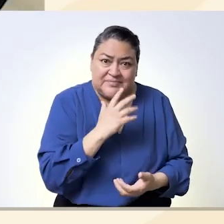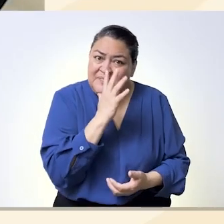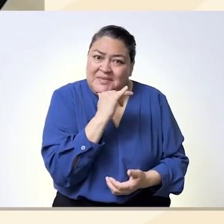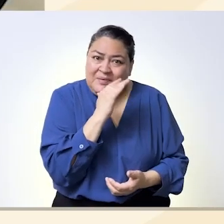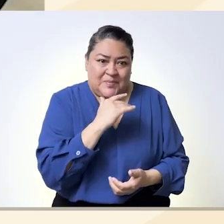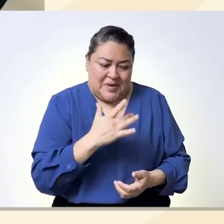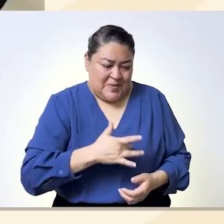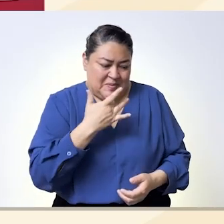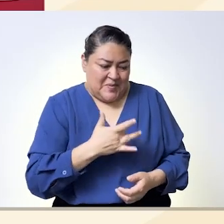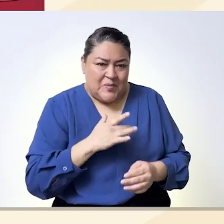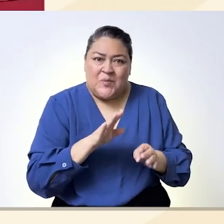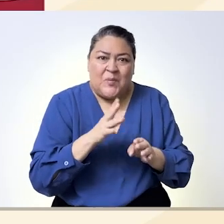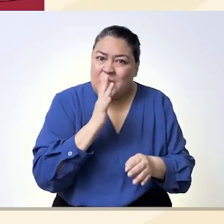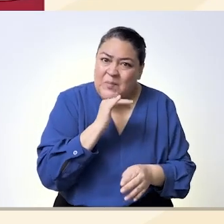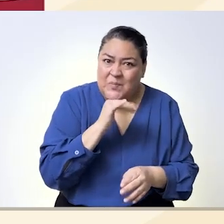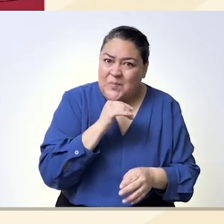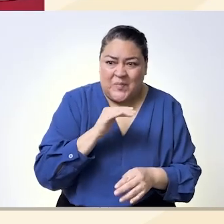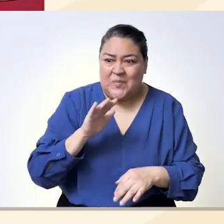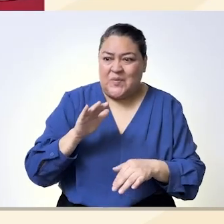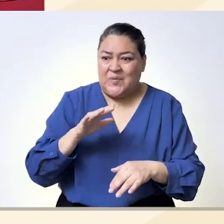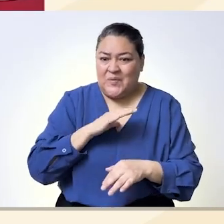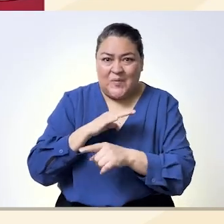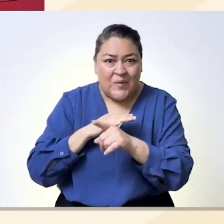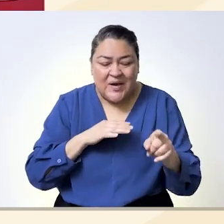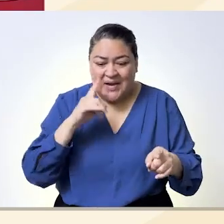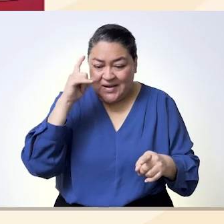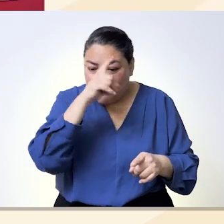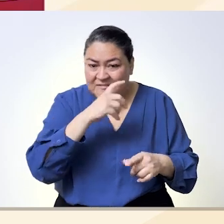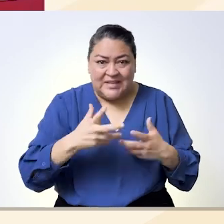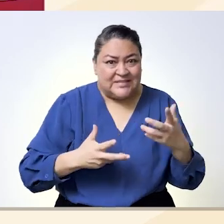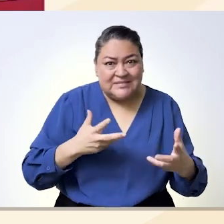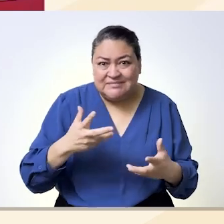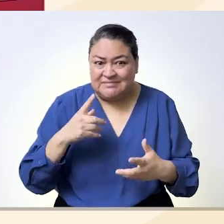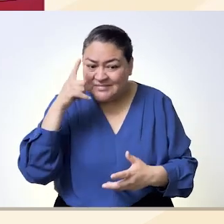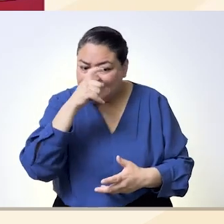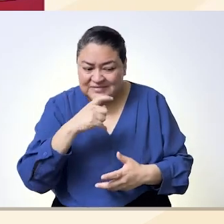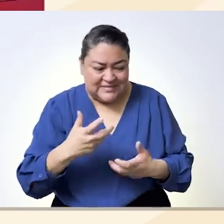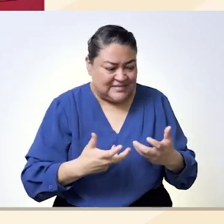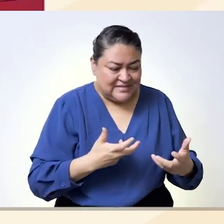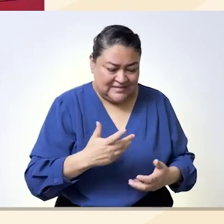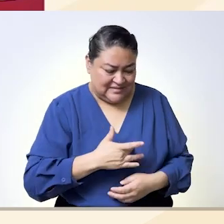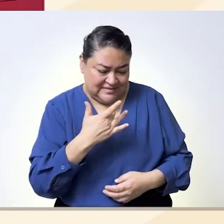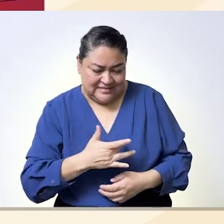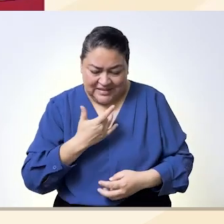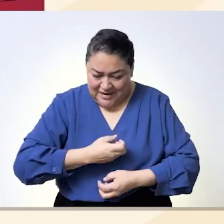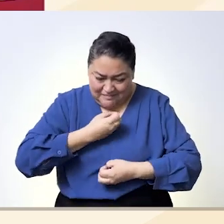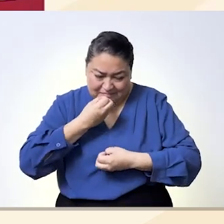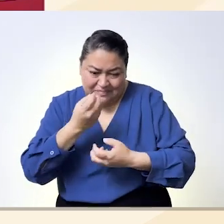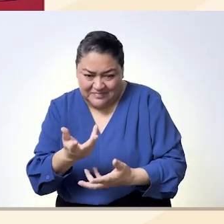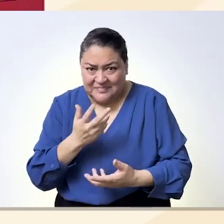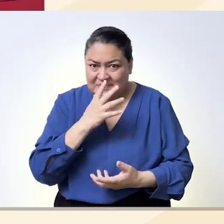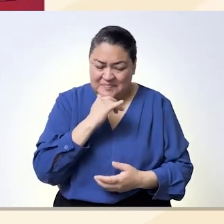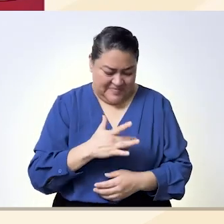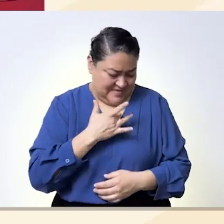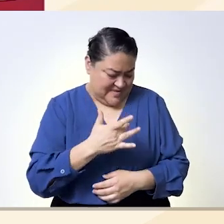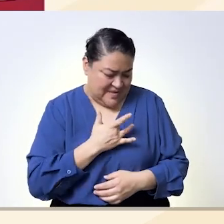porque no tienes el vocabulario ni las herramientas, y las que existen son terriblemente limitantes, terriblemente cortas para la magnitud